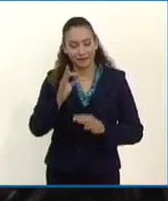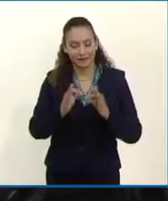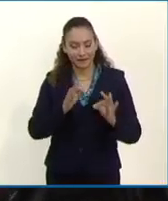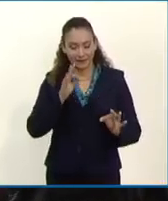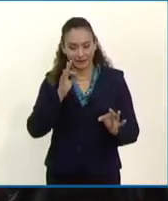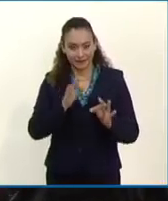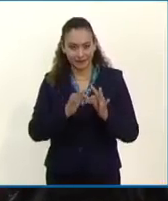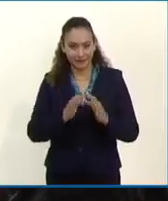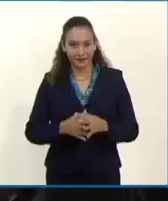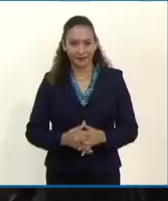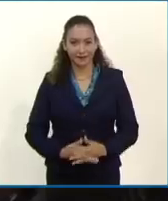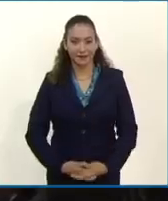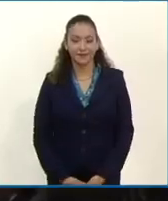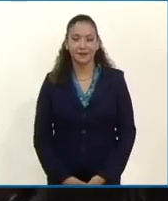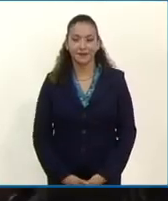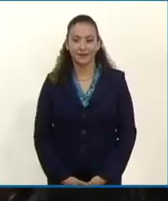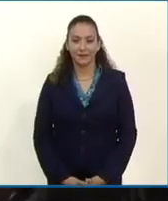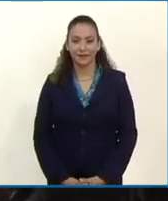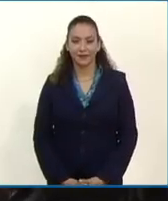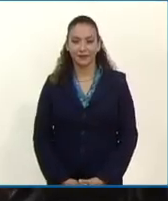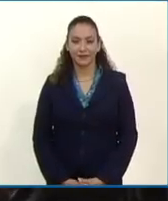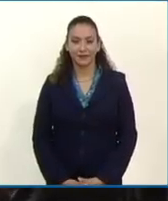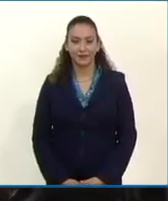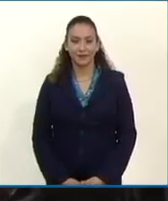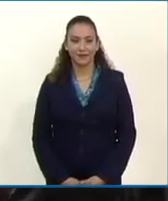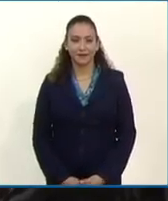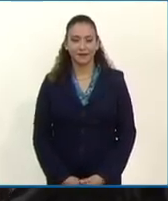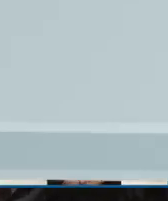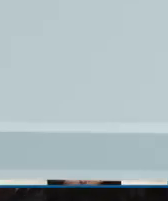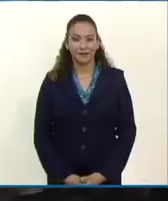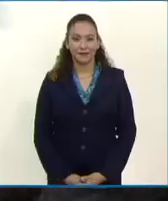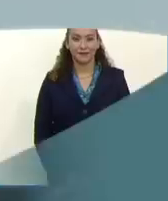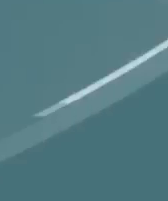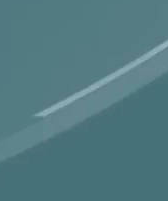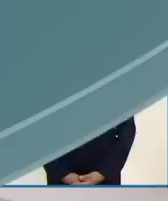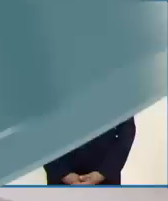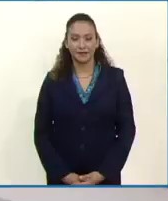la Federación, Óscar González.